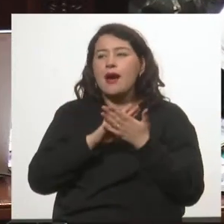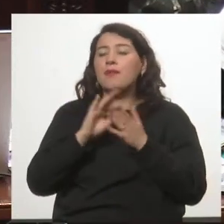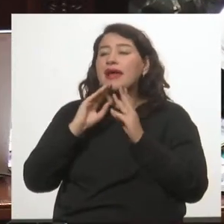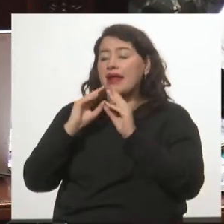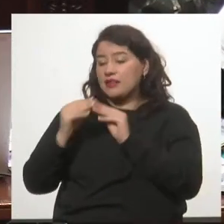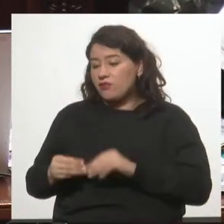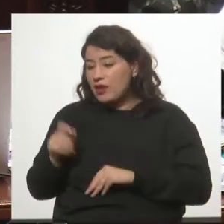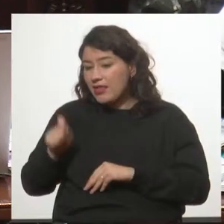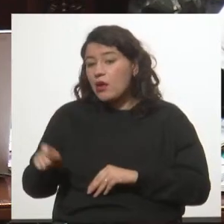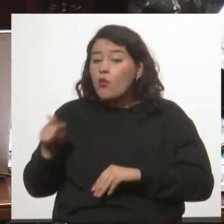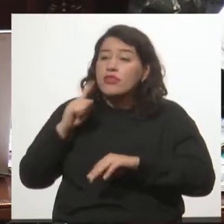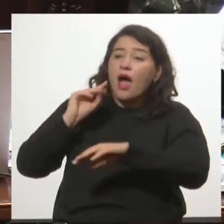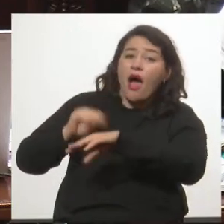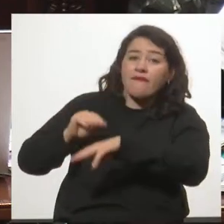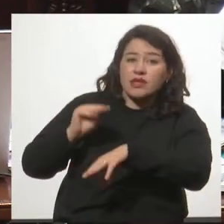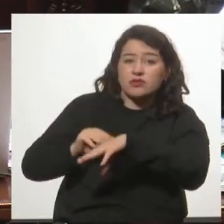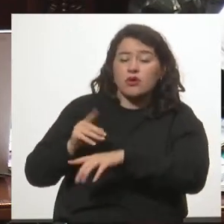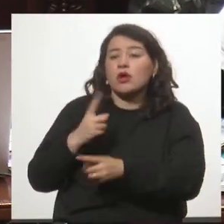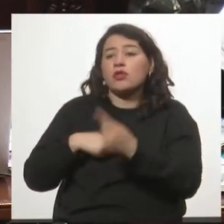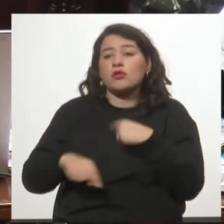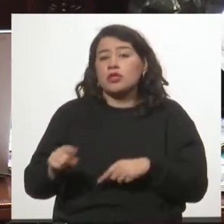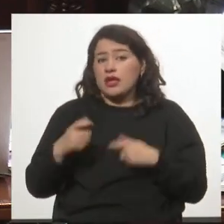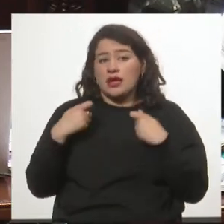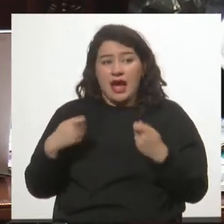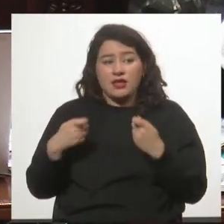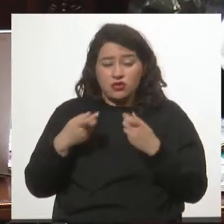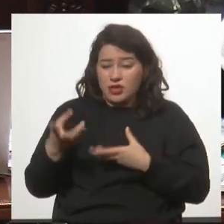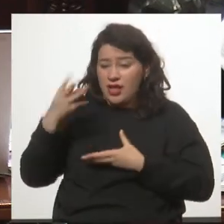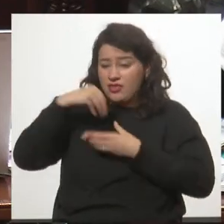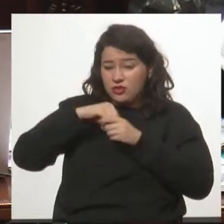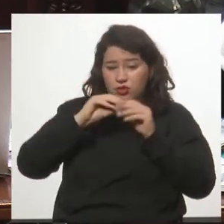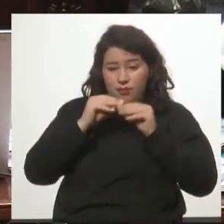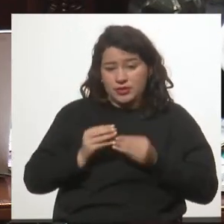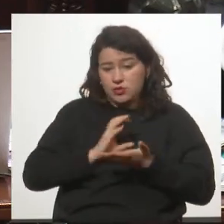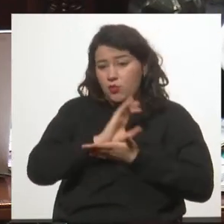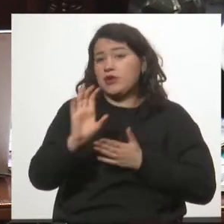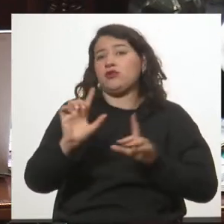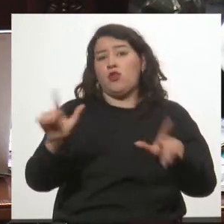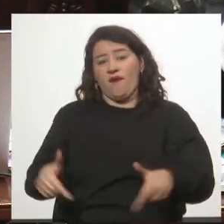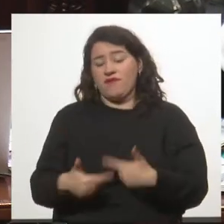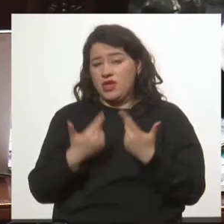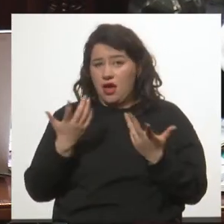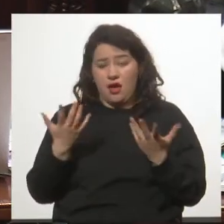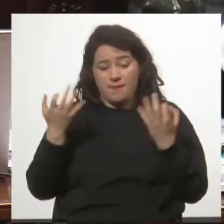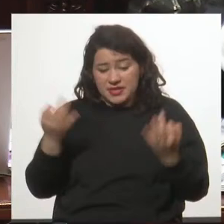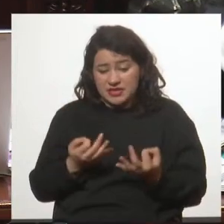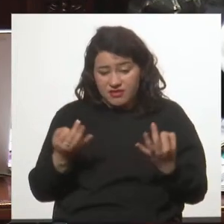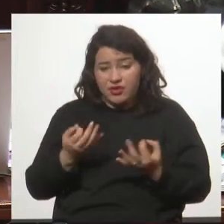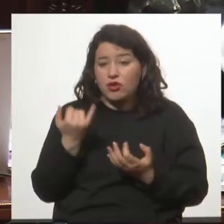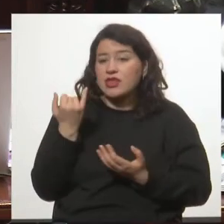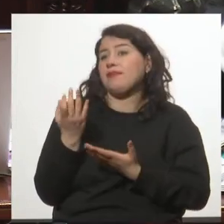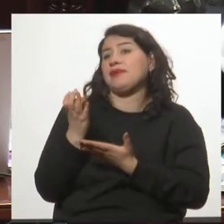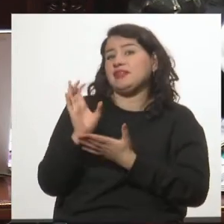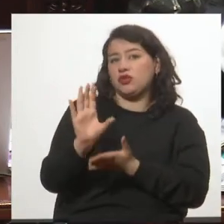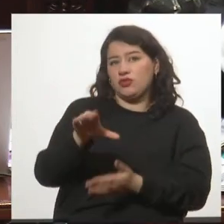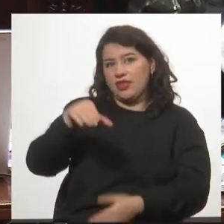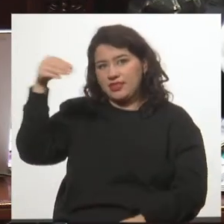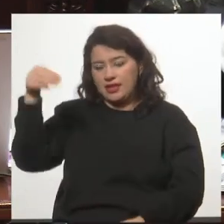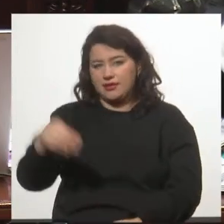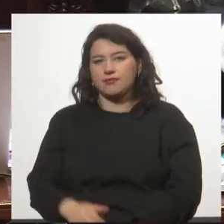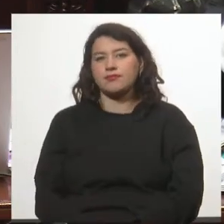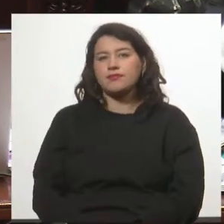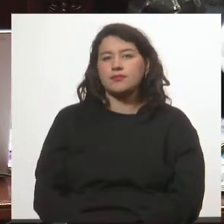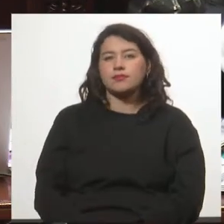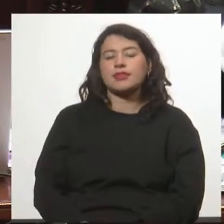tribunal de cuentas y por lo tanto no estaban estos gastos incluidos en los presupuestos en forma específica de inversión de antel